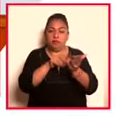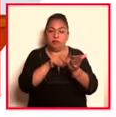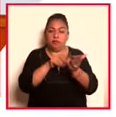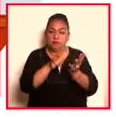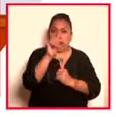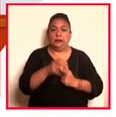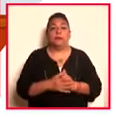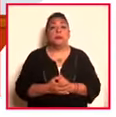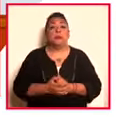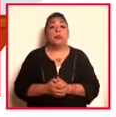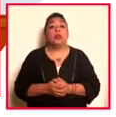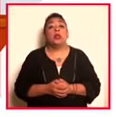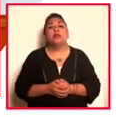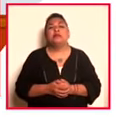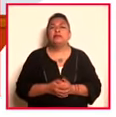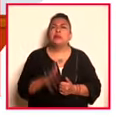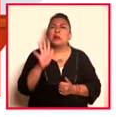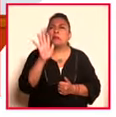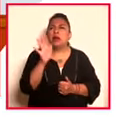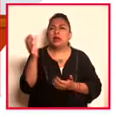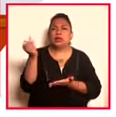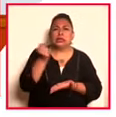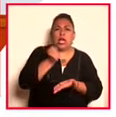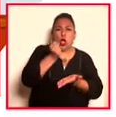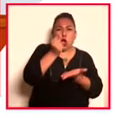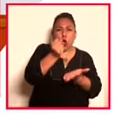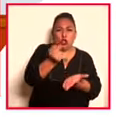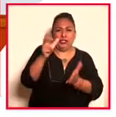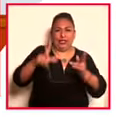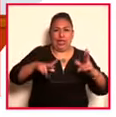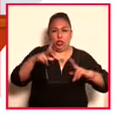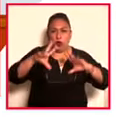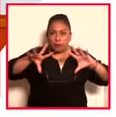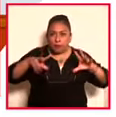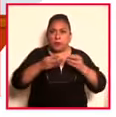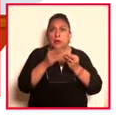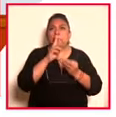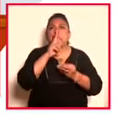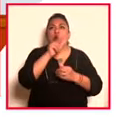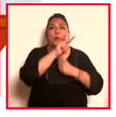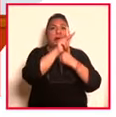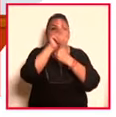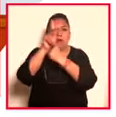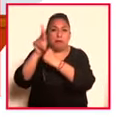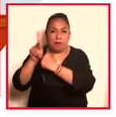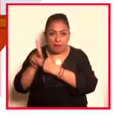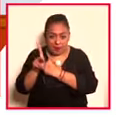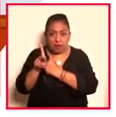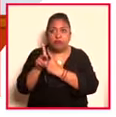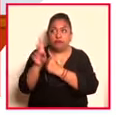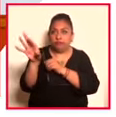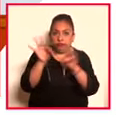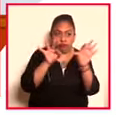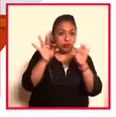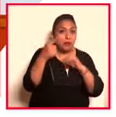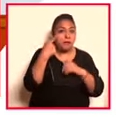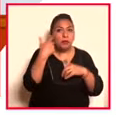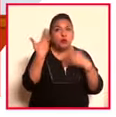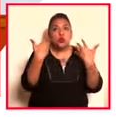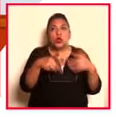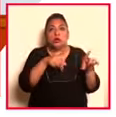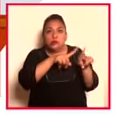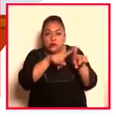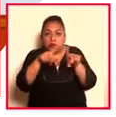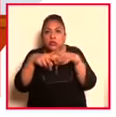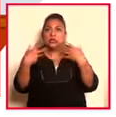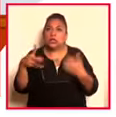Una especie de Oscar que reúnen lo mejor de todos nuestros países. Y ahí te das cuenta de la riqueza que hay y de lo